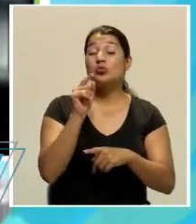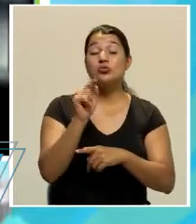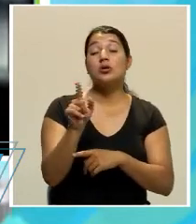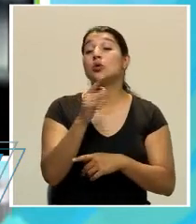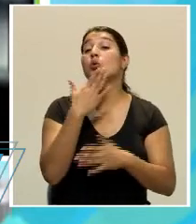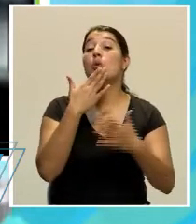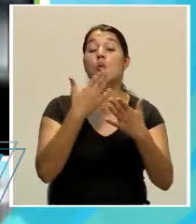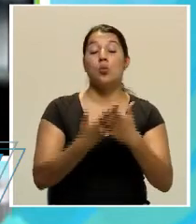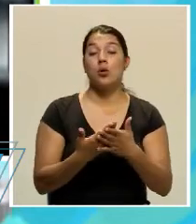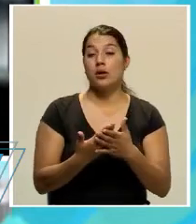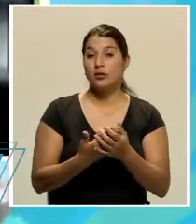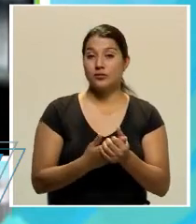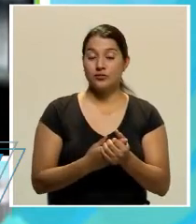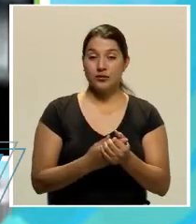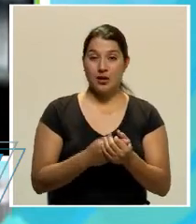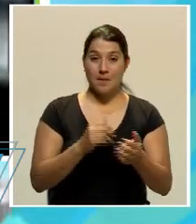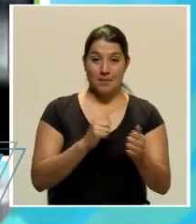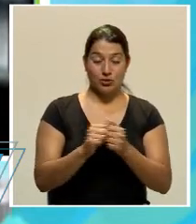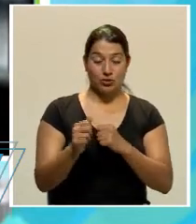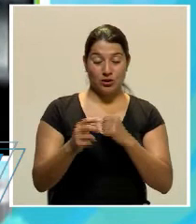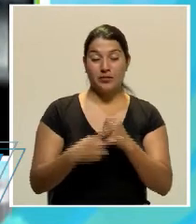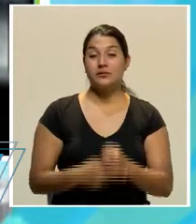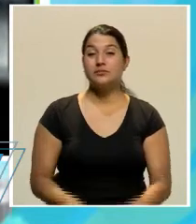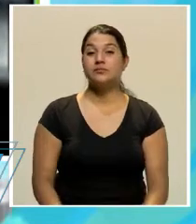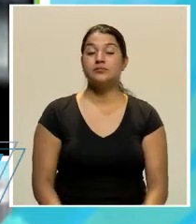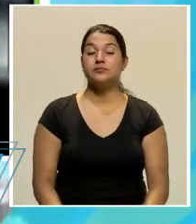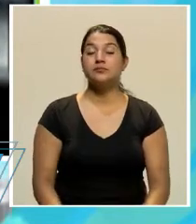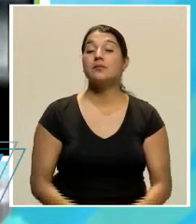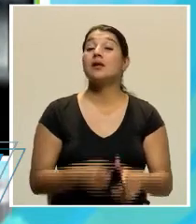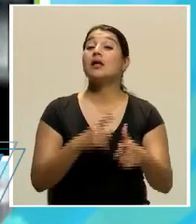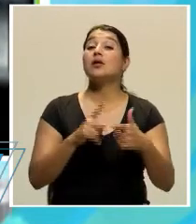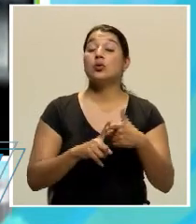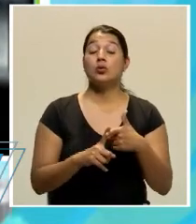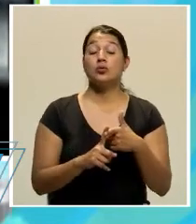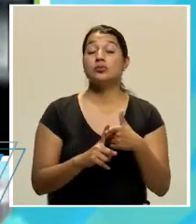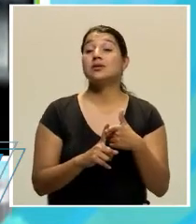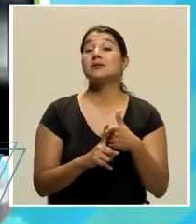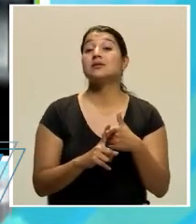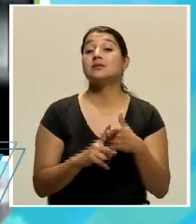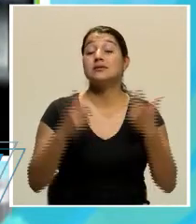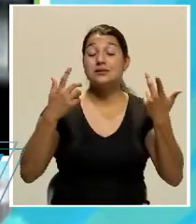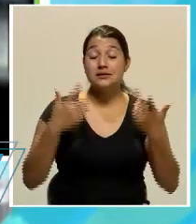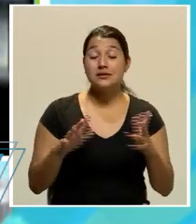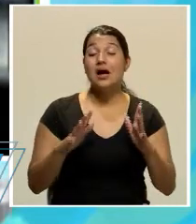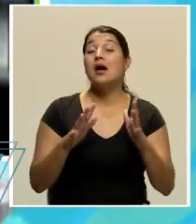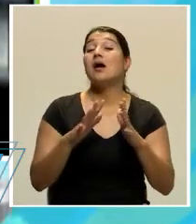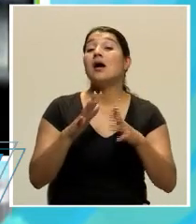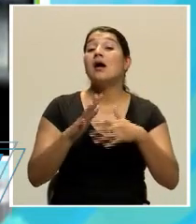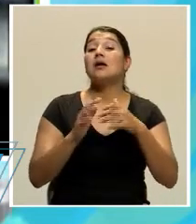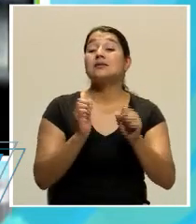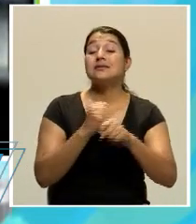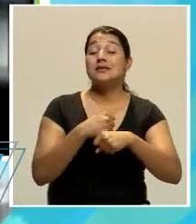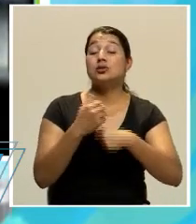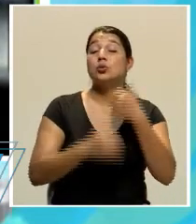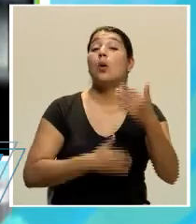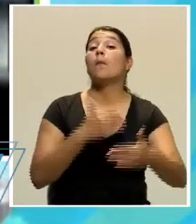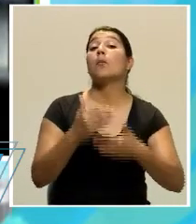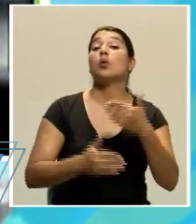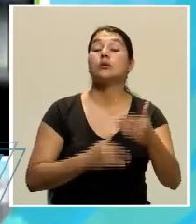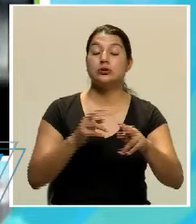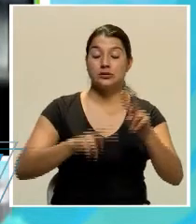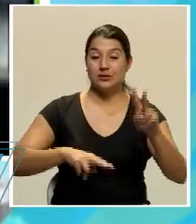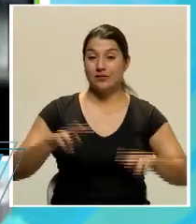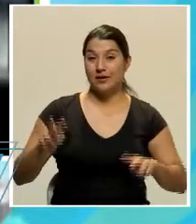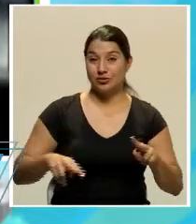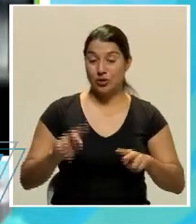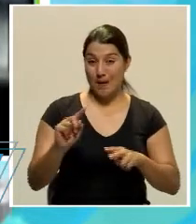ediciones en la mayoría de los casos. Entonces, bueno, se ha recorrido como un proceso diverso.